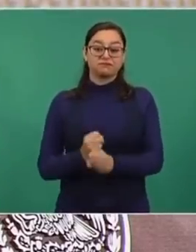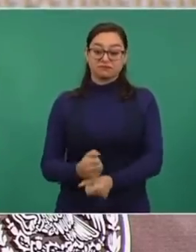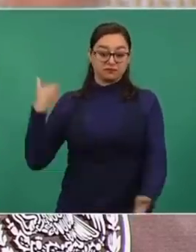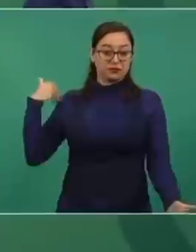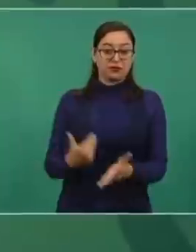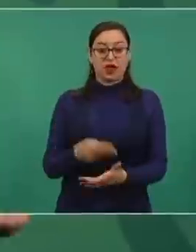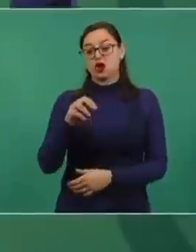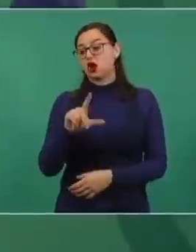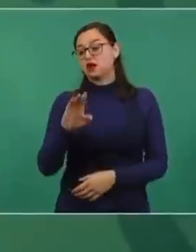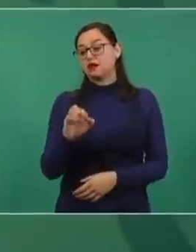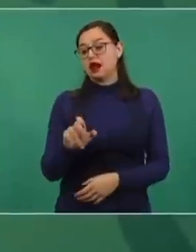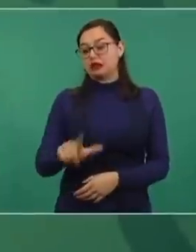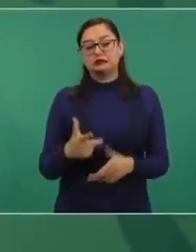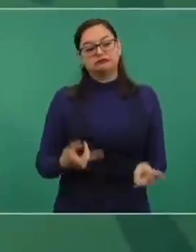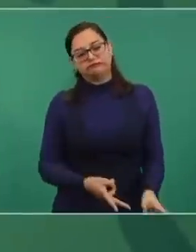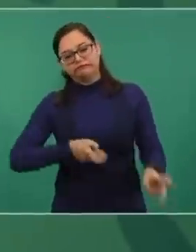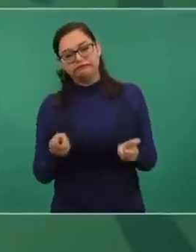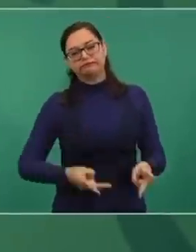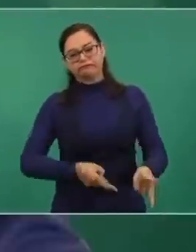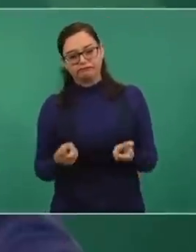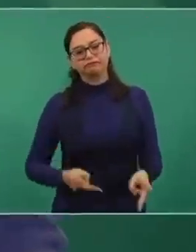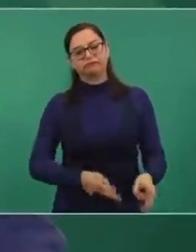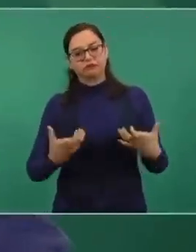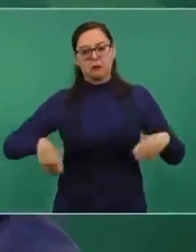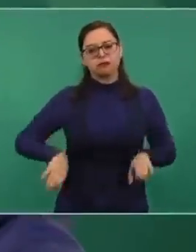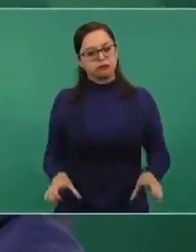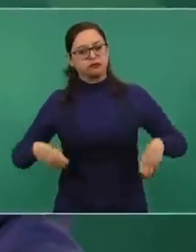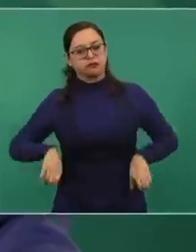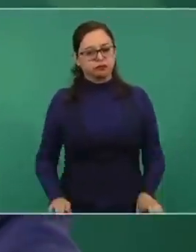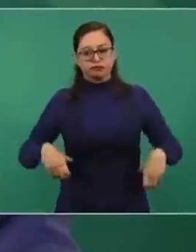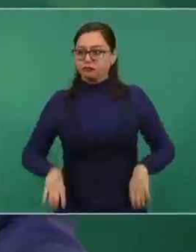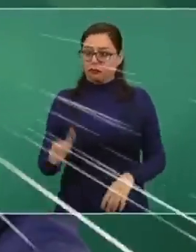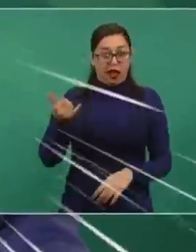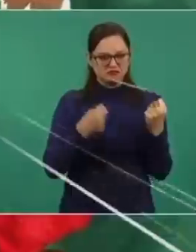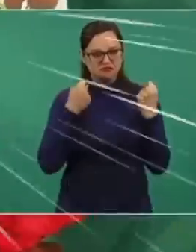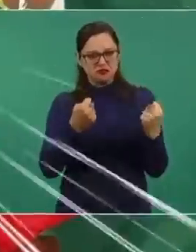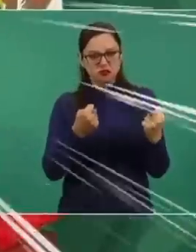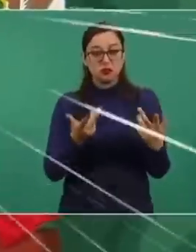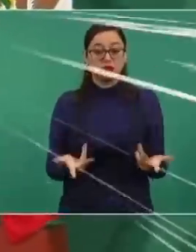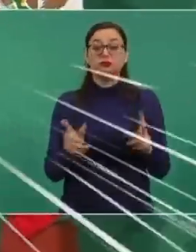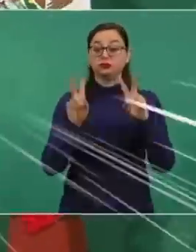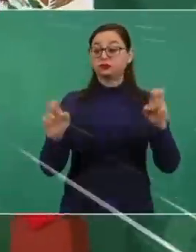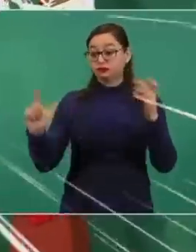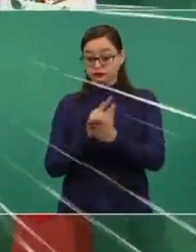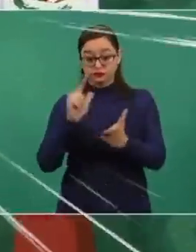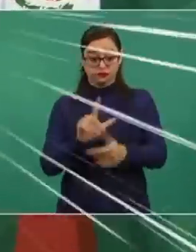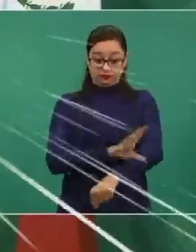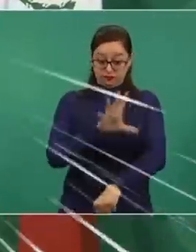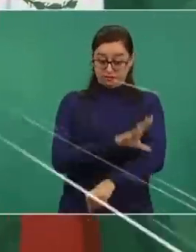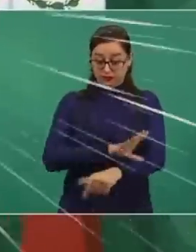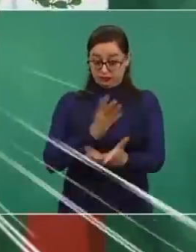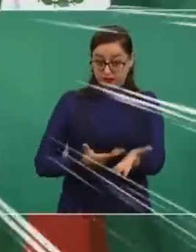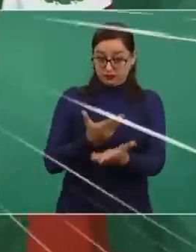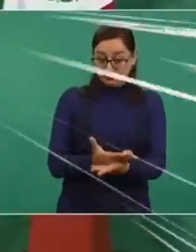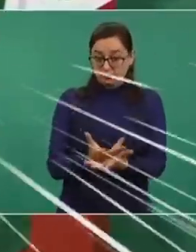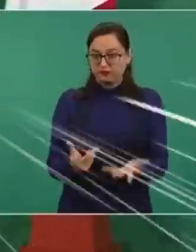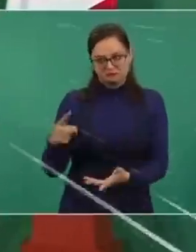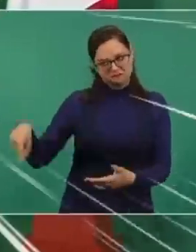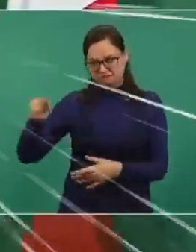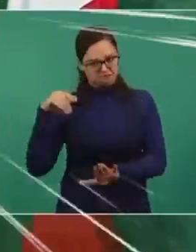saquear, a robar, a manos llenas. Y ahora no pueden, ni podrán. Un hombre íntegro, honesto,